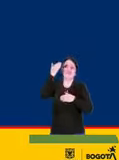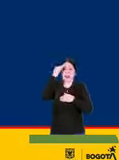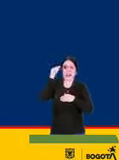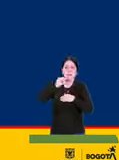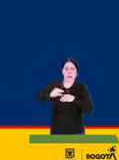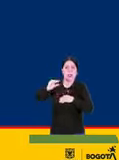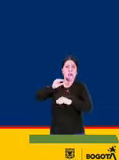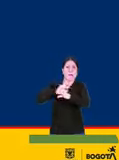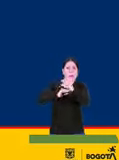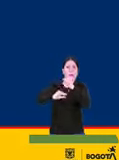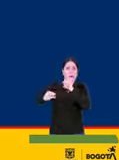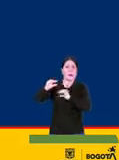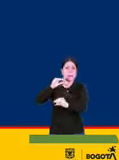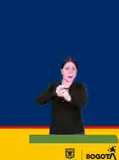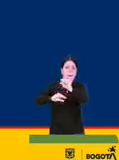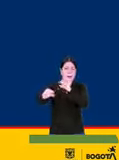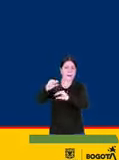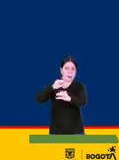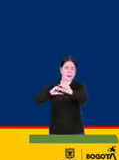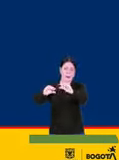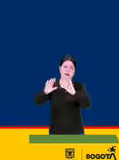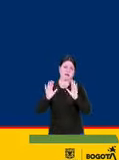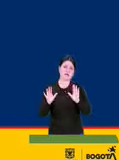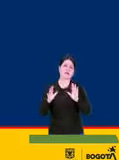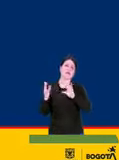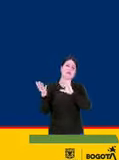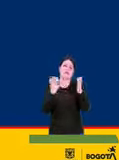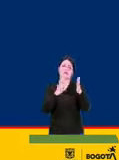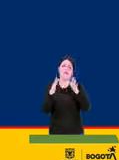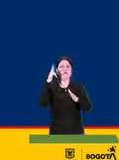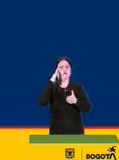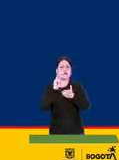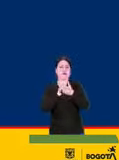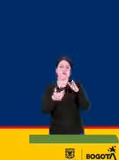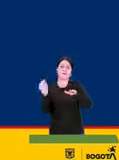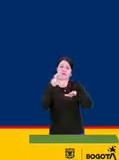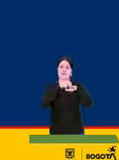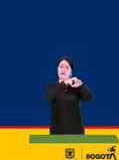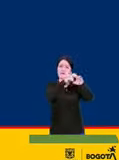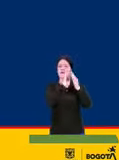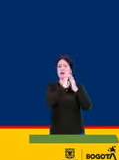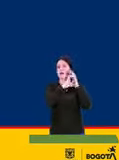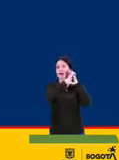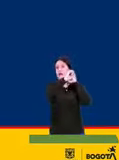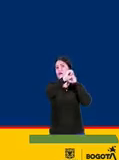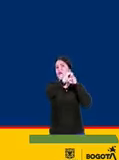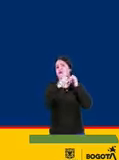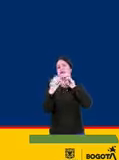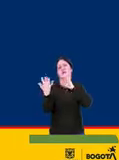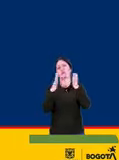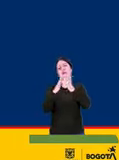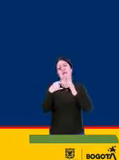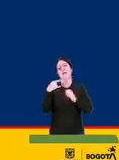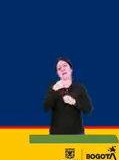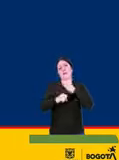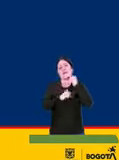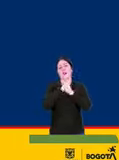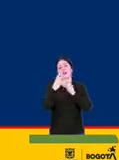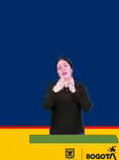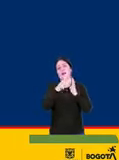estamos hablando que estaremos montándonos en el metro, en la primera línea del metro de Bogotá, en marzo de